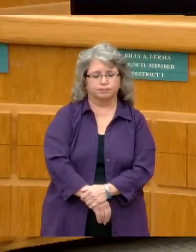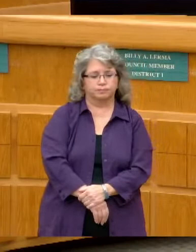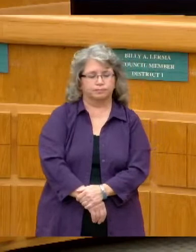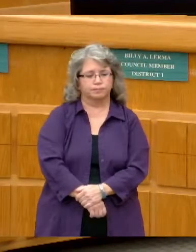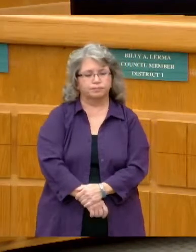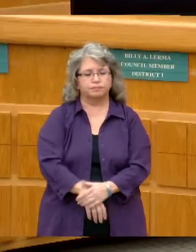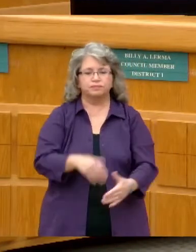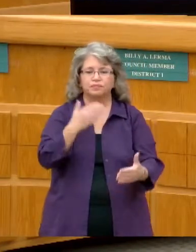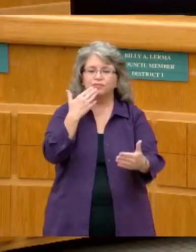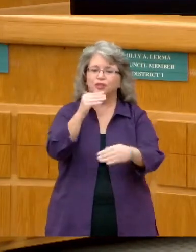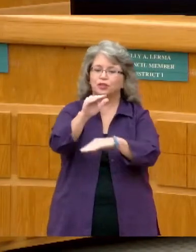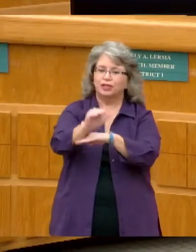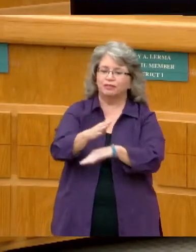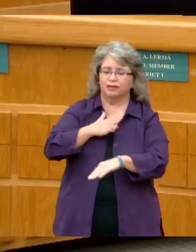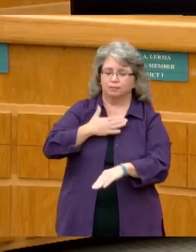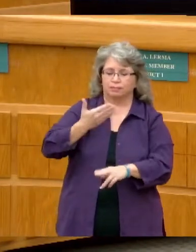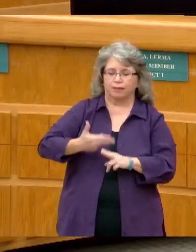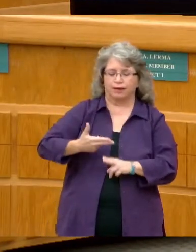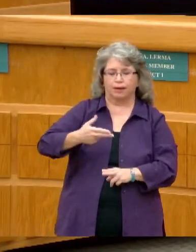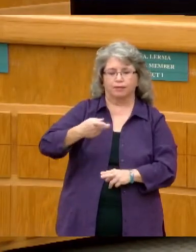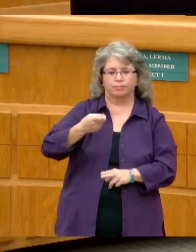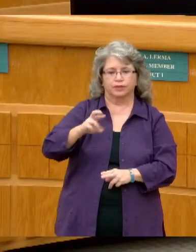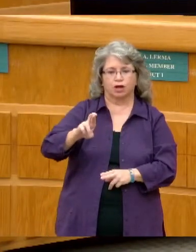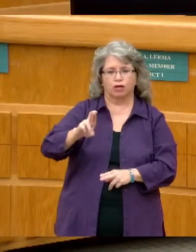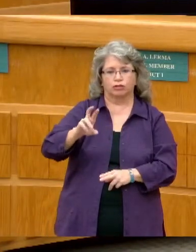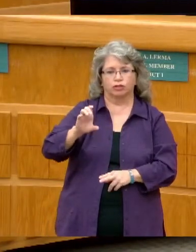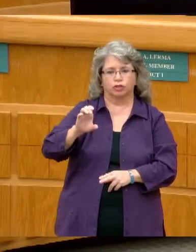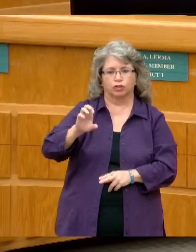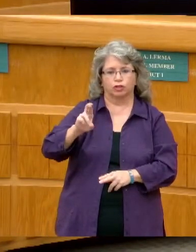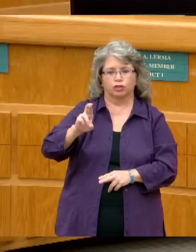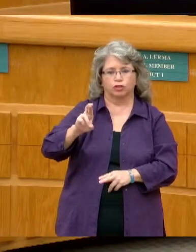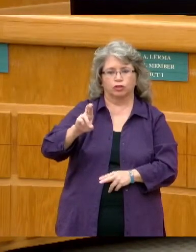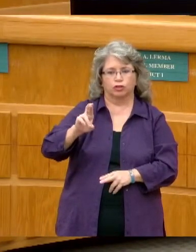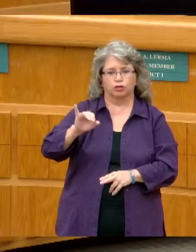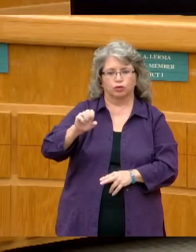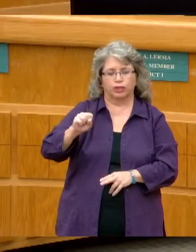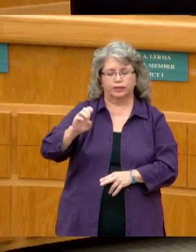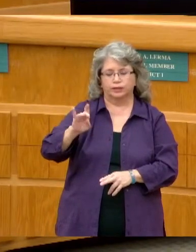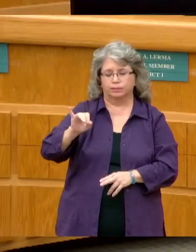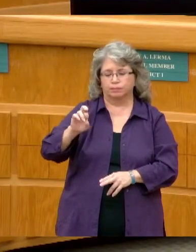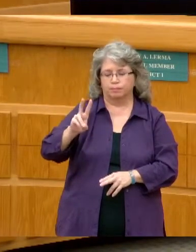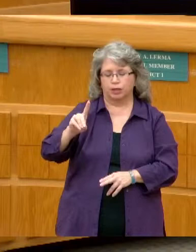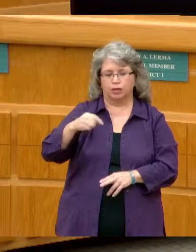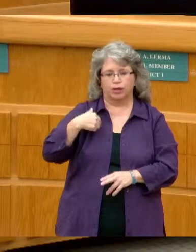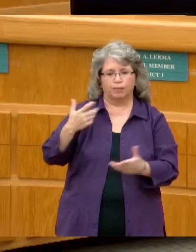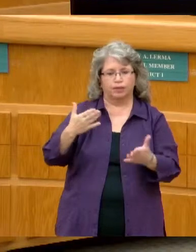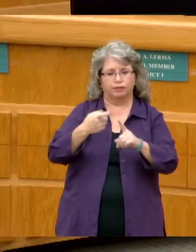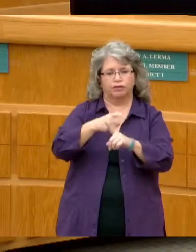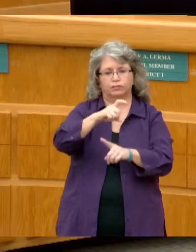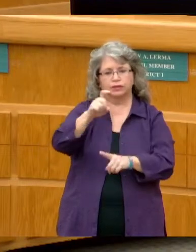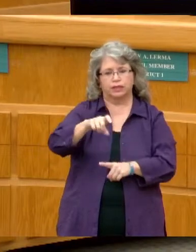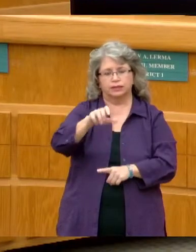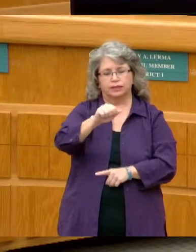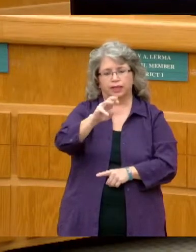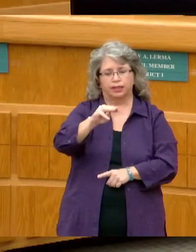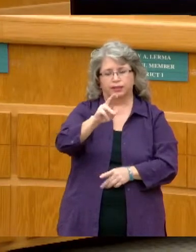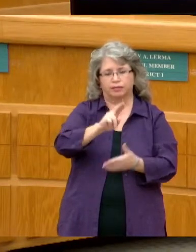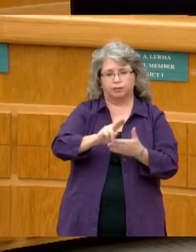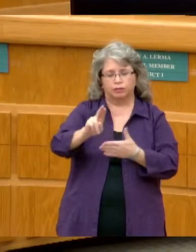Right, good evening, everybody. My name is Dr. Chris Bird. I'm here to speak to you on behalf of the Texas A&M University